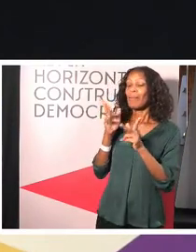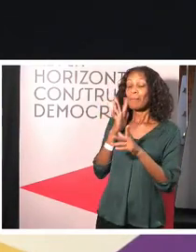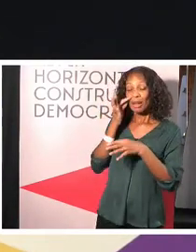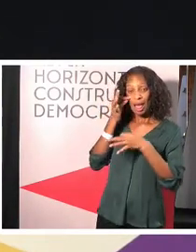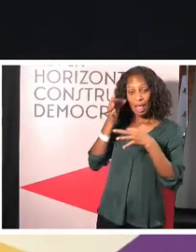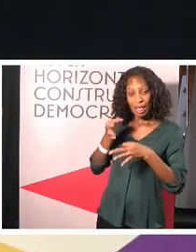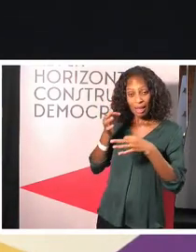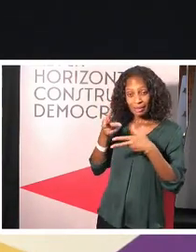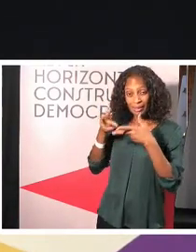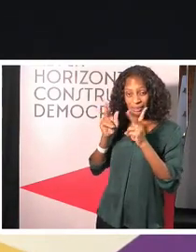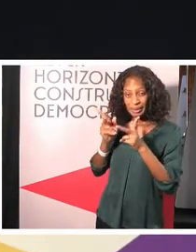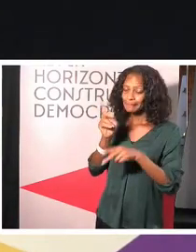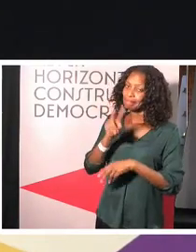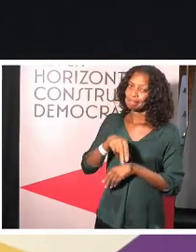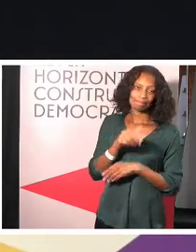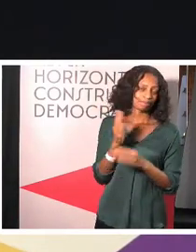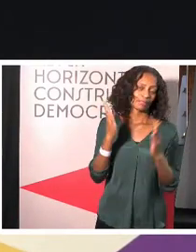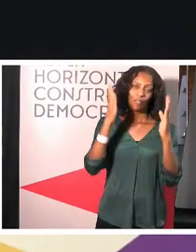el individuo es algo más